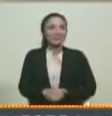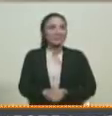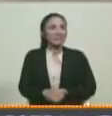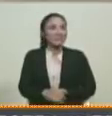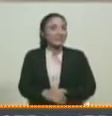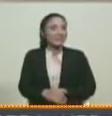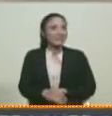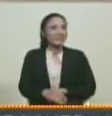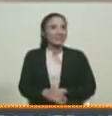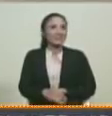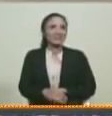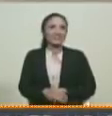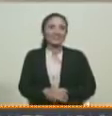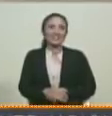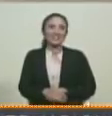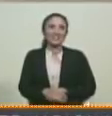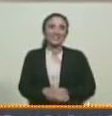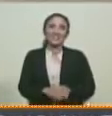sus ideas.